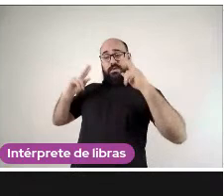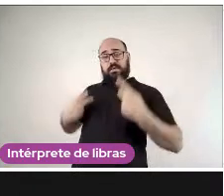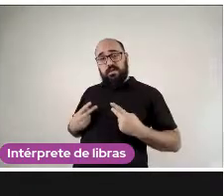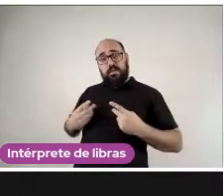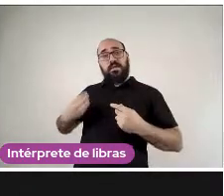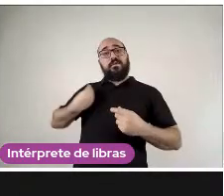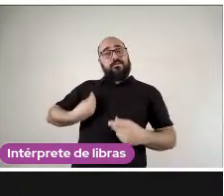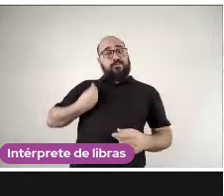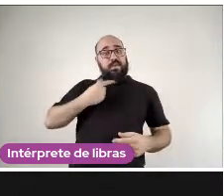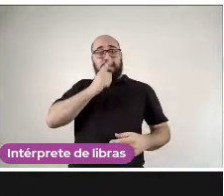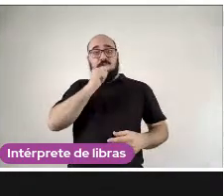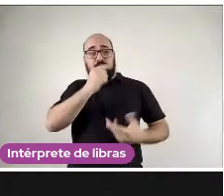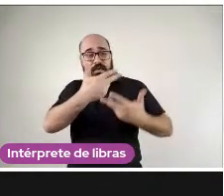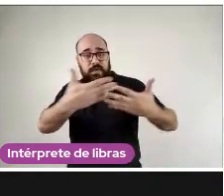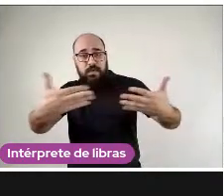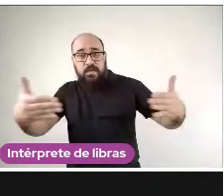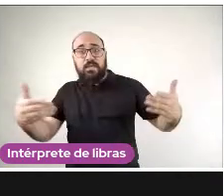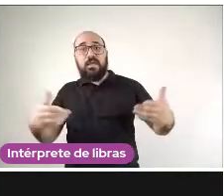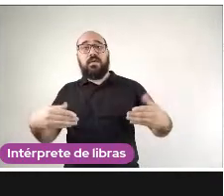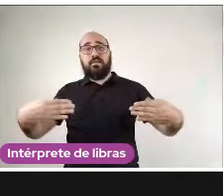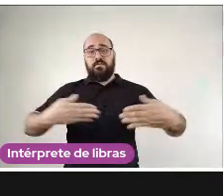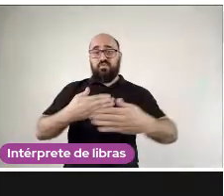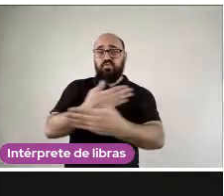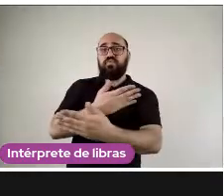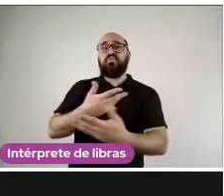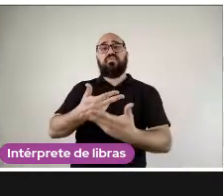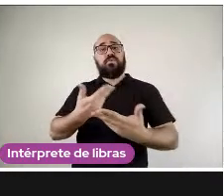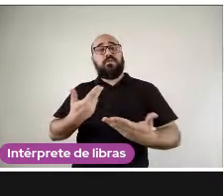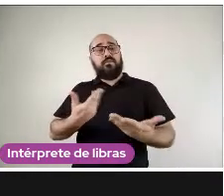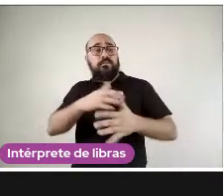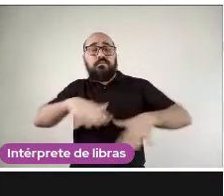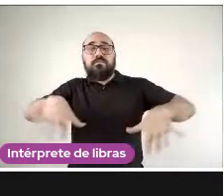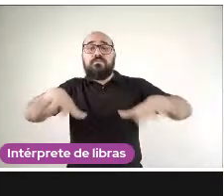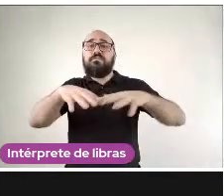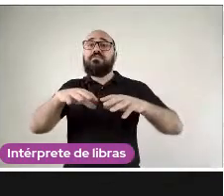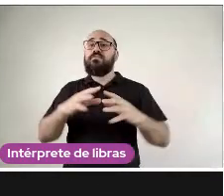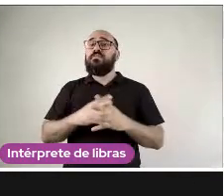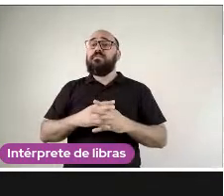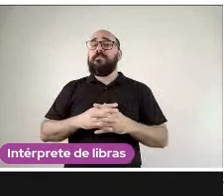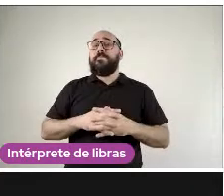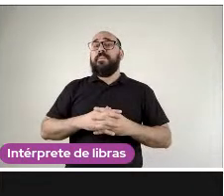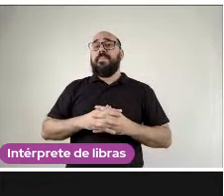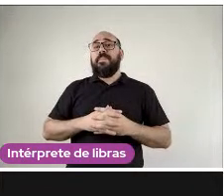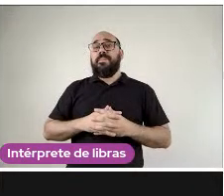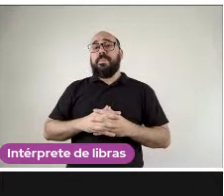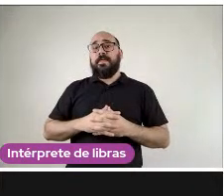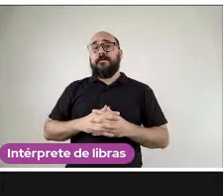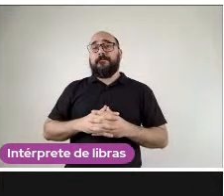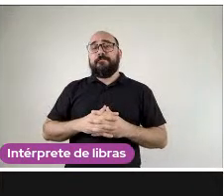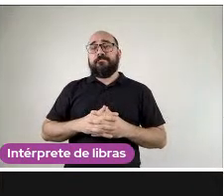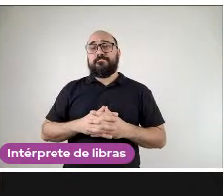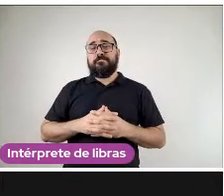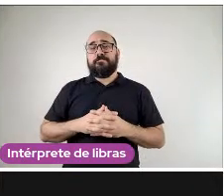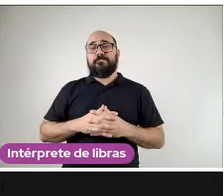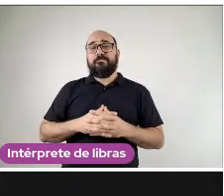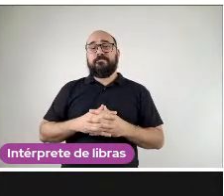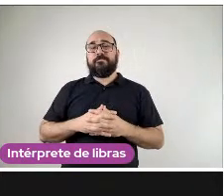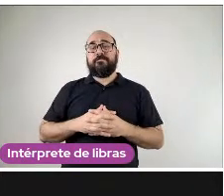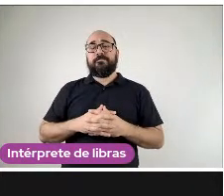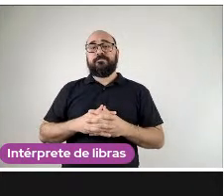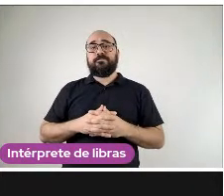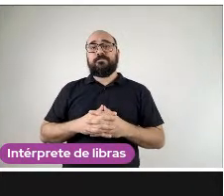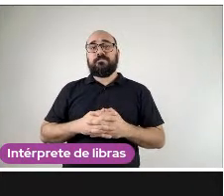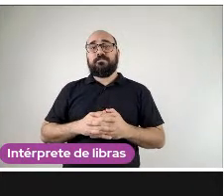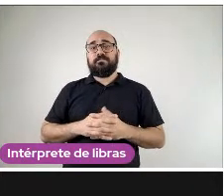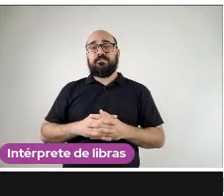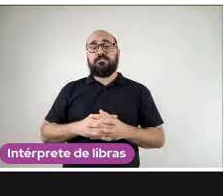huella o el impacto que tenemos en unas partes y por otras estamos destruyendo. Entonces, protejamos lo que tenemos. Para eso también hay un